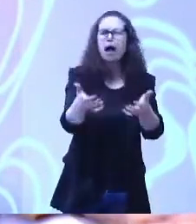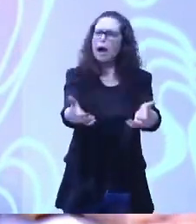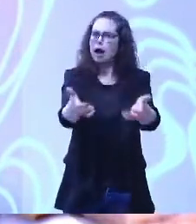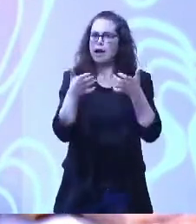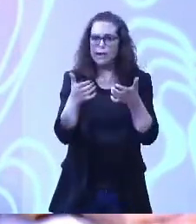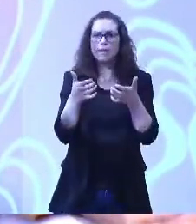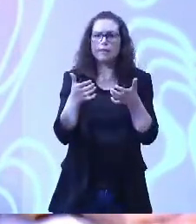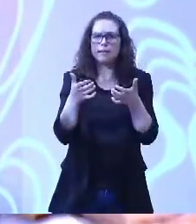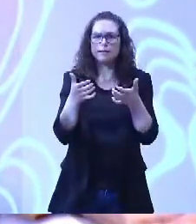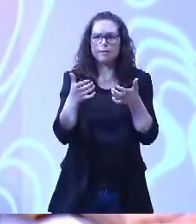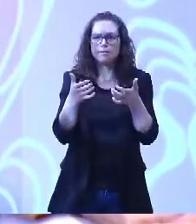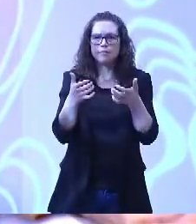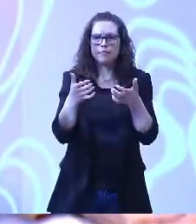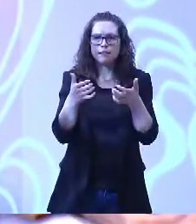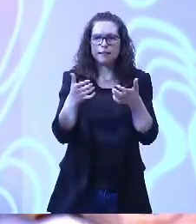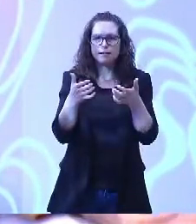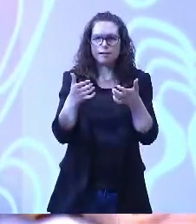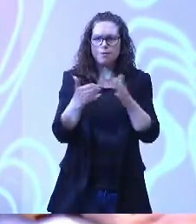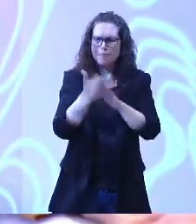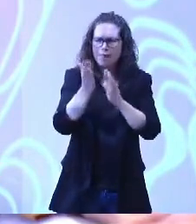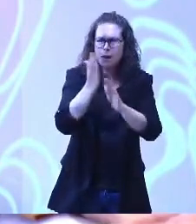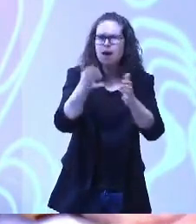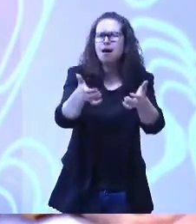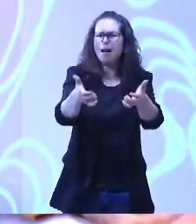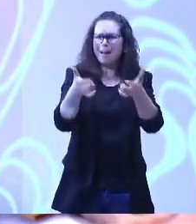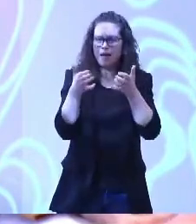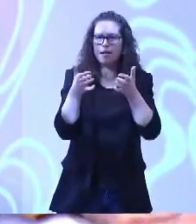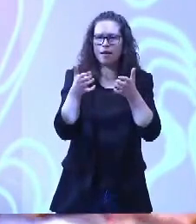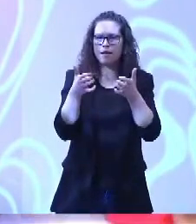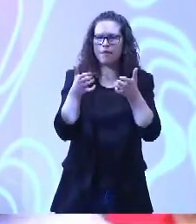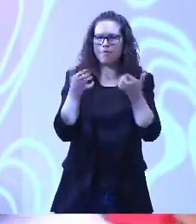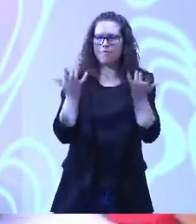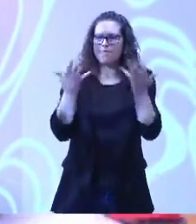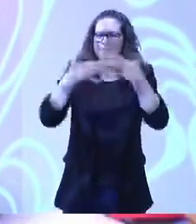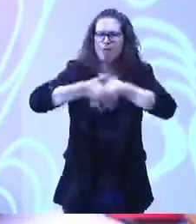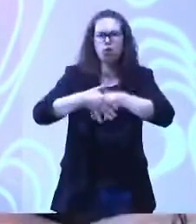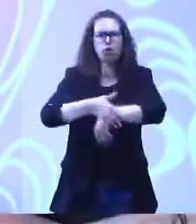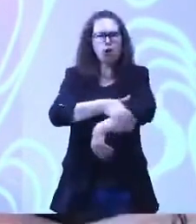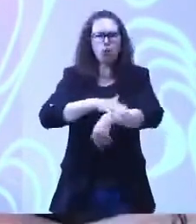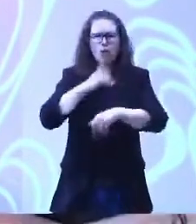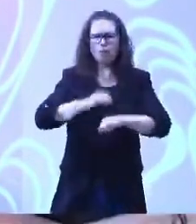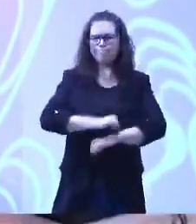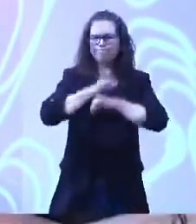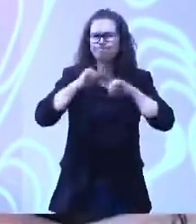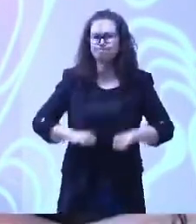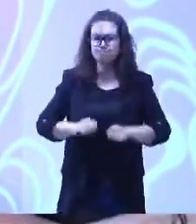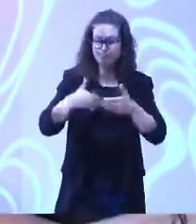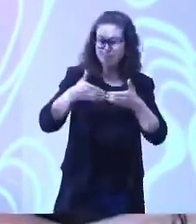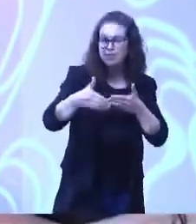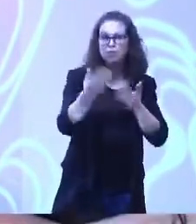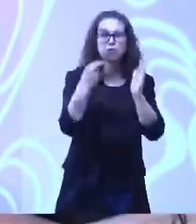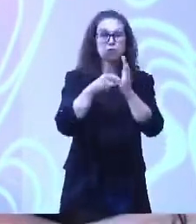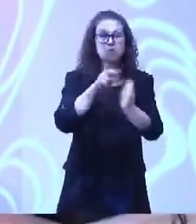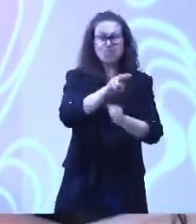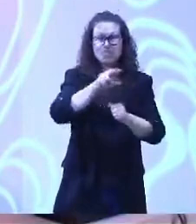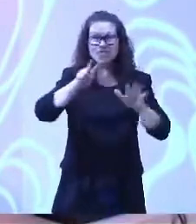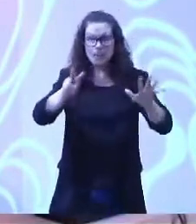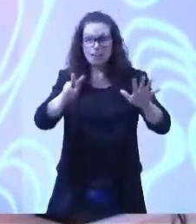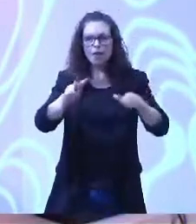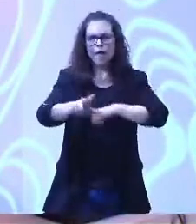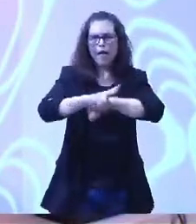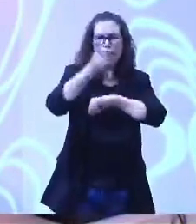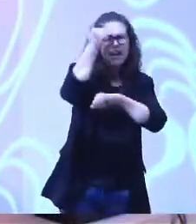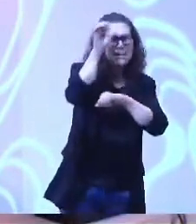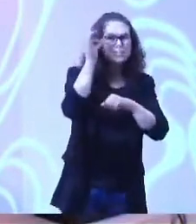las elecciones, que puedan formar gobiernos, para que en 2027 haya más alcaldes y